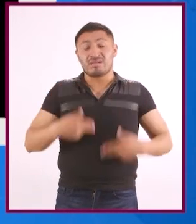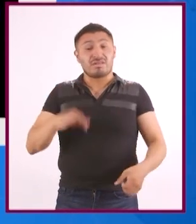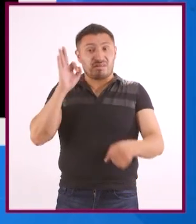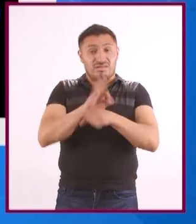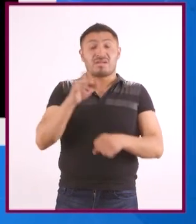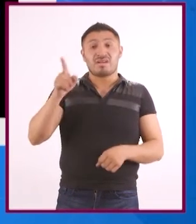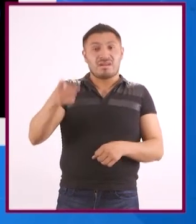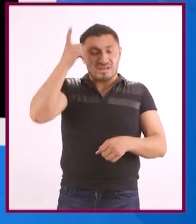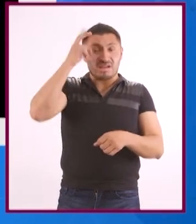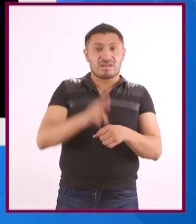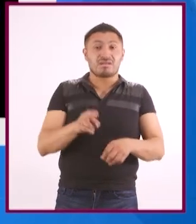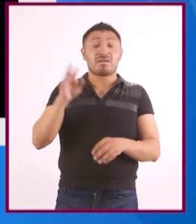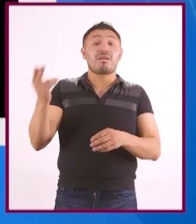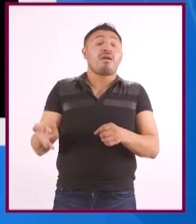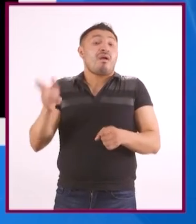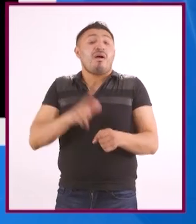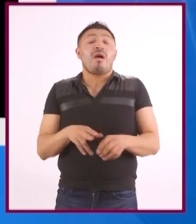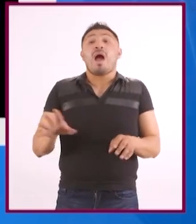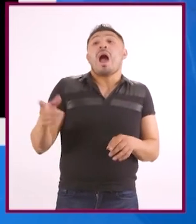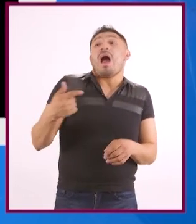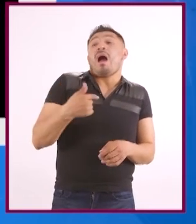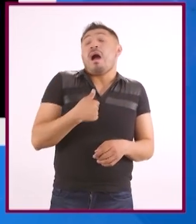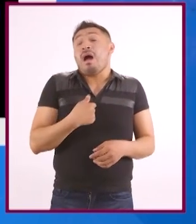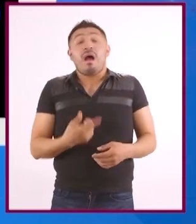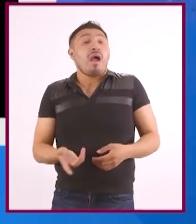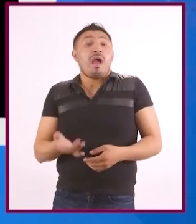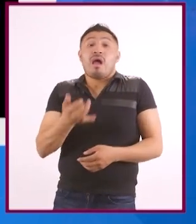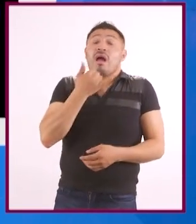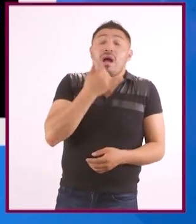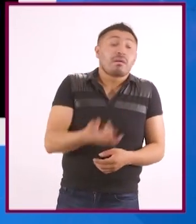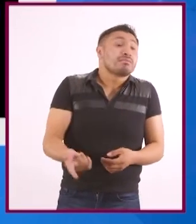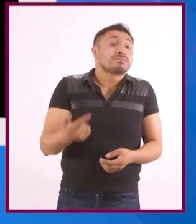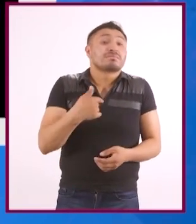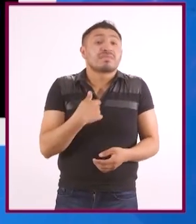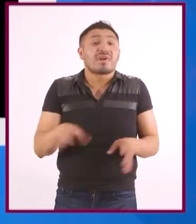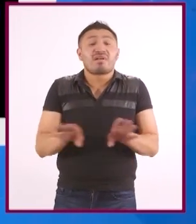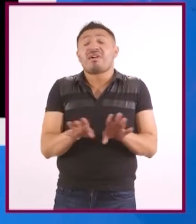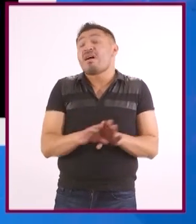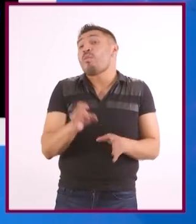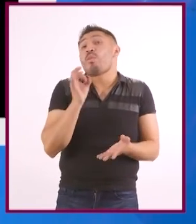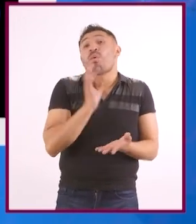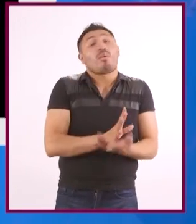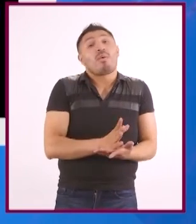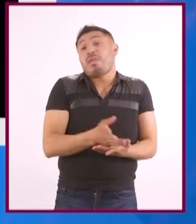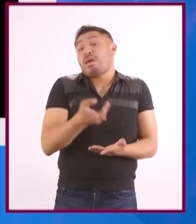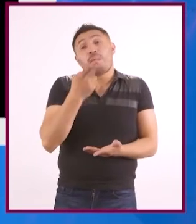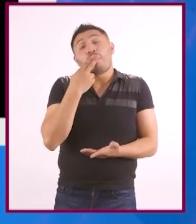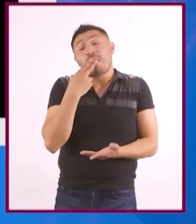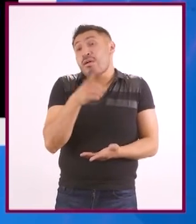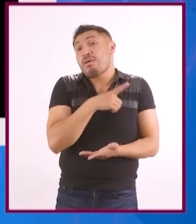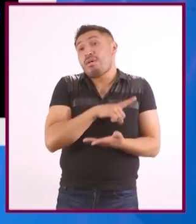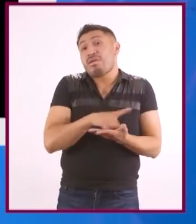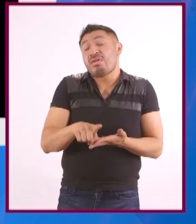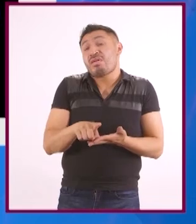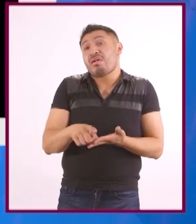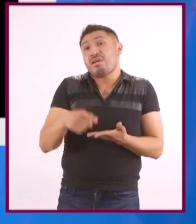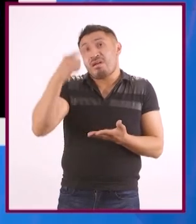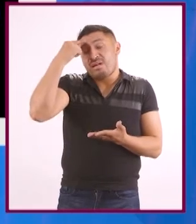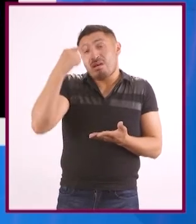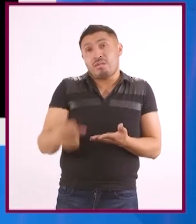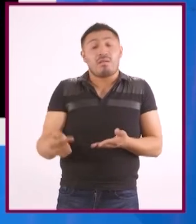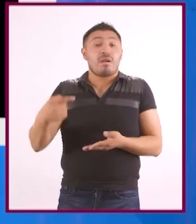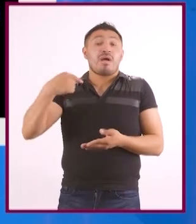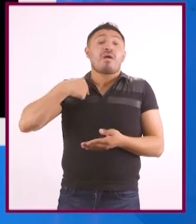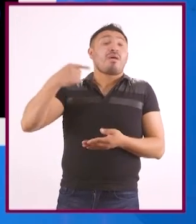el director del hospital trató de justificarse diciendo que había hecho solamente uso de su derecho legítimo a la objeción